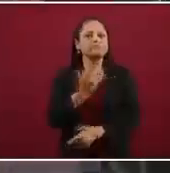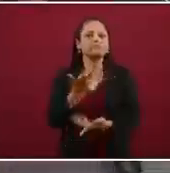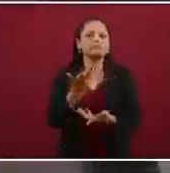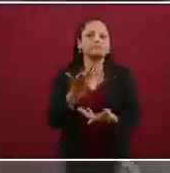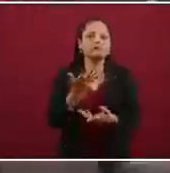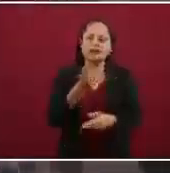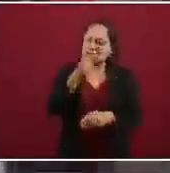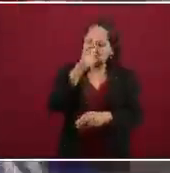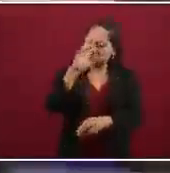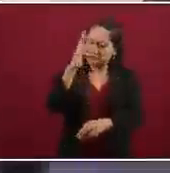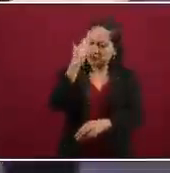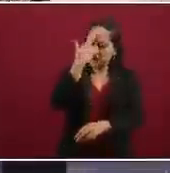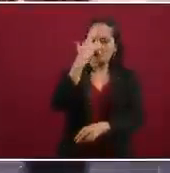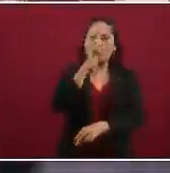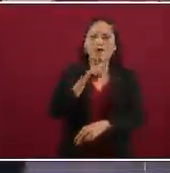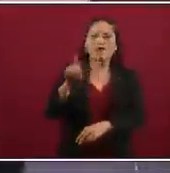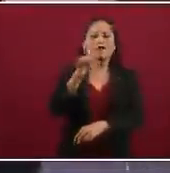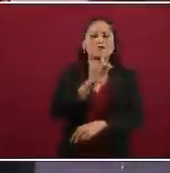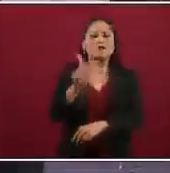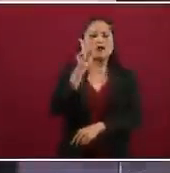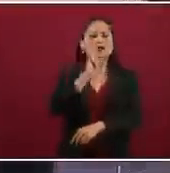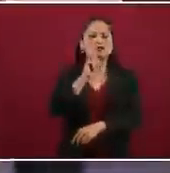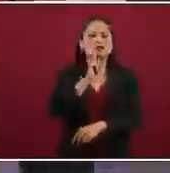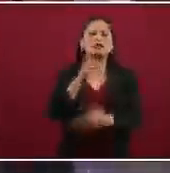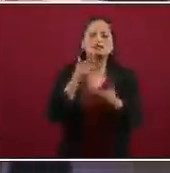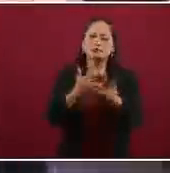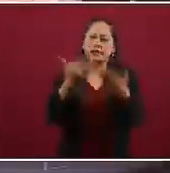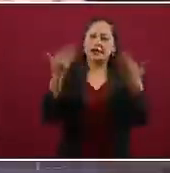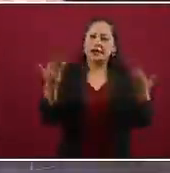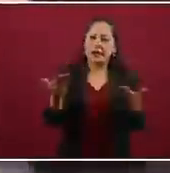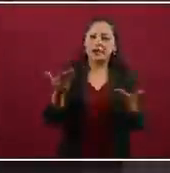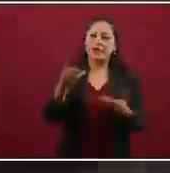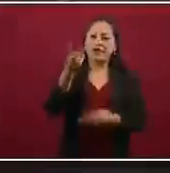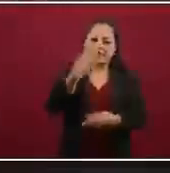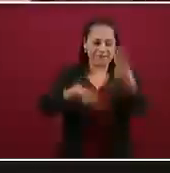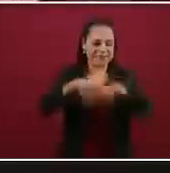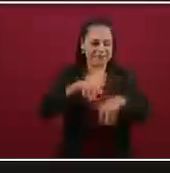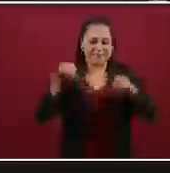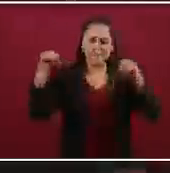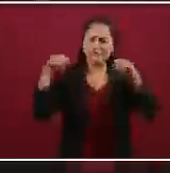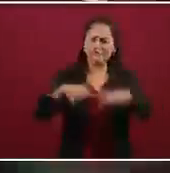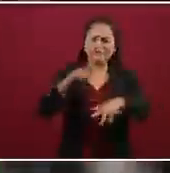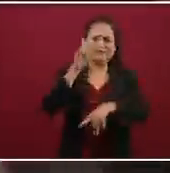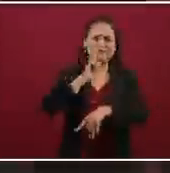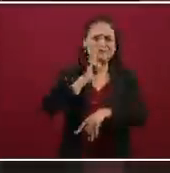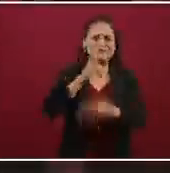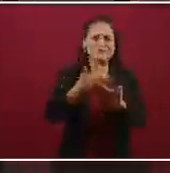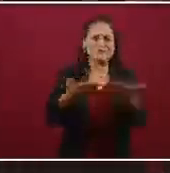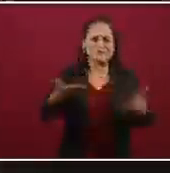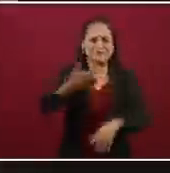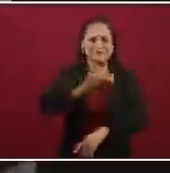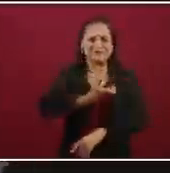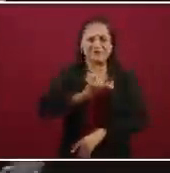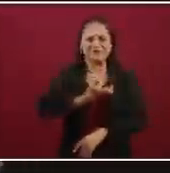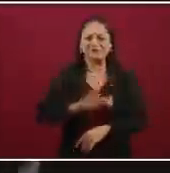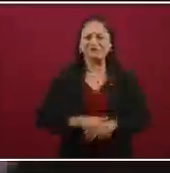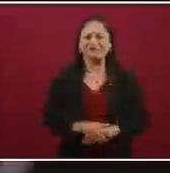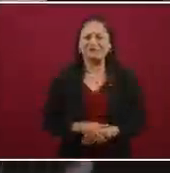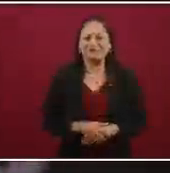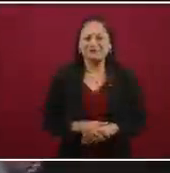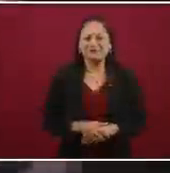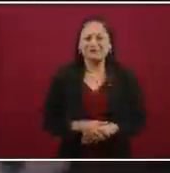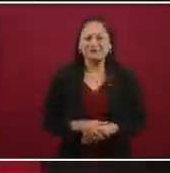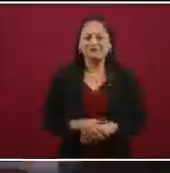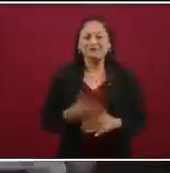todas estas mujeres que también están ahora mismo en esta fiesta del Zócalo capitalino. Y en el